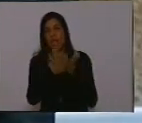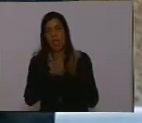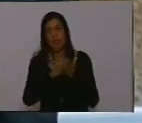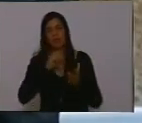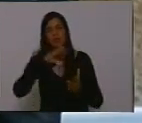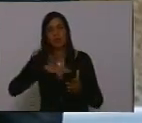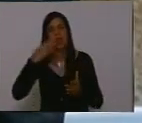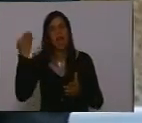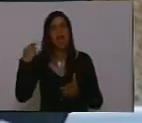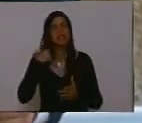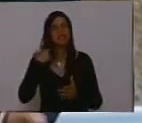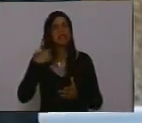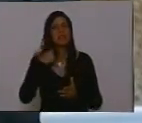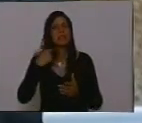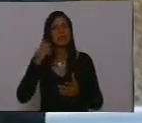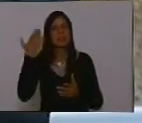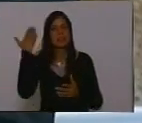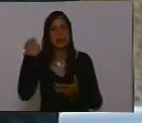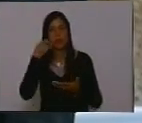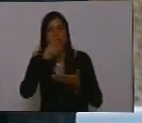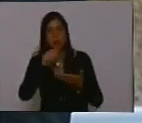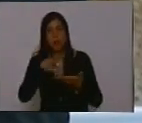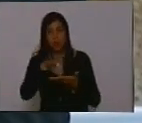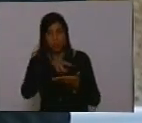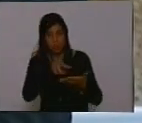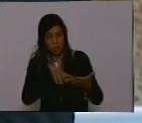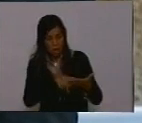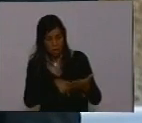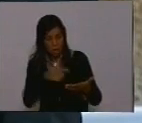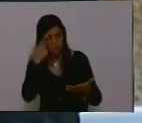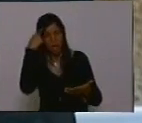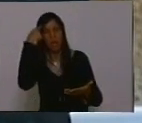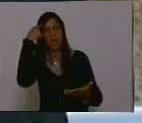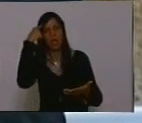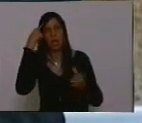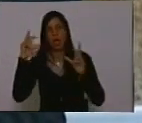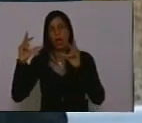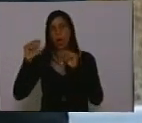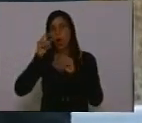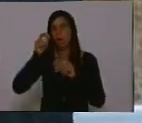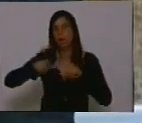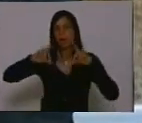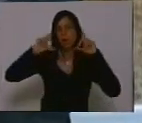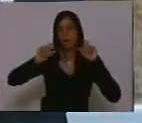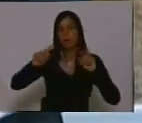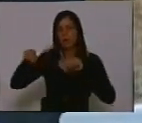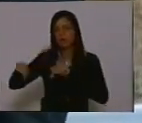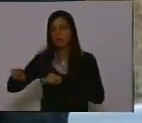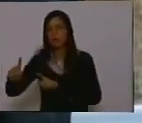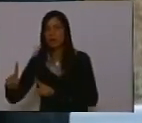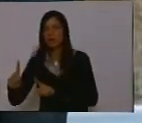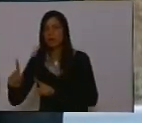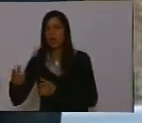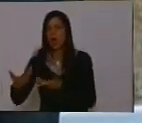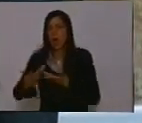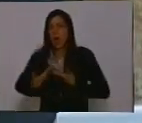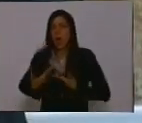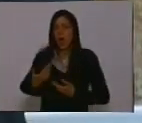diálogo donde Wolfgang le dice a Mefistófeles: devuélveme mi